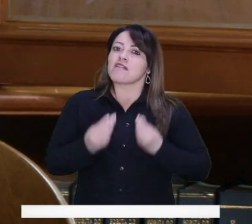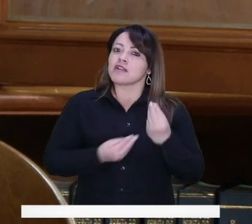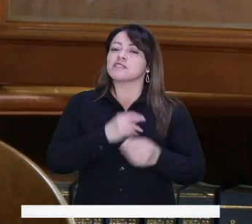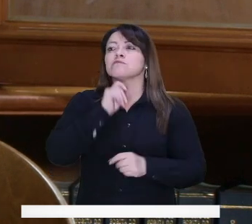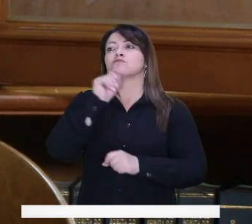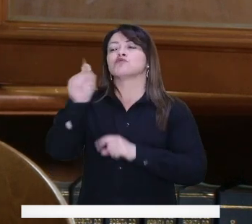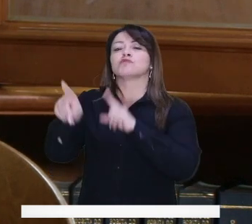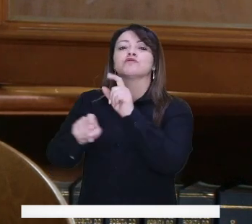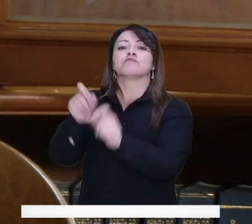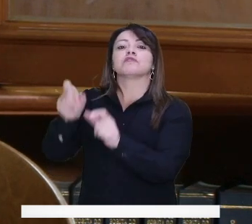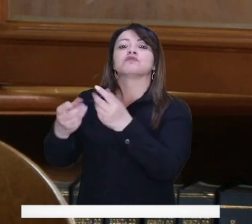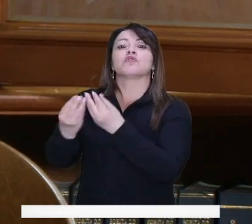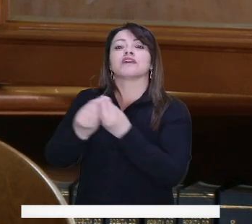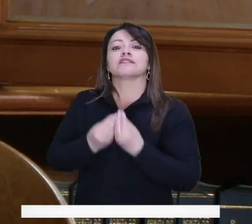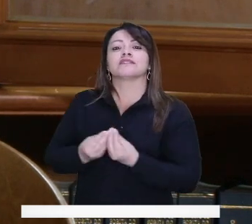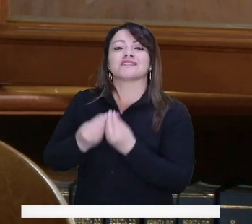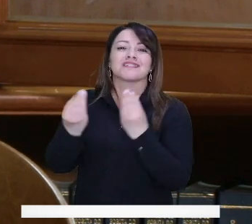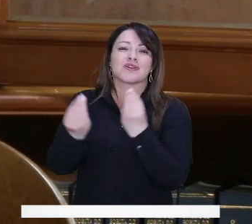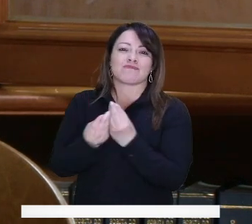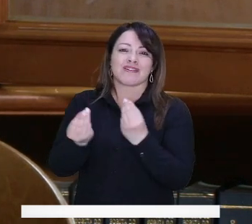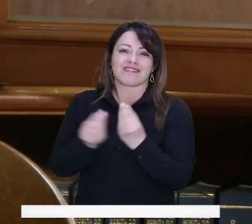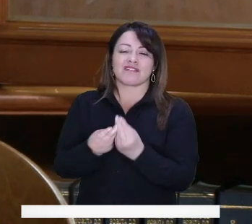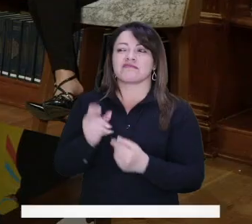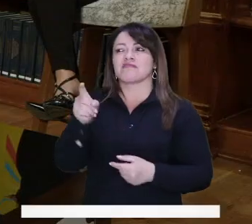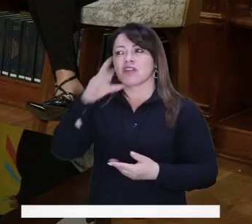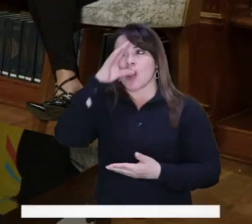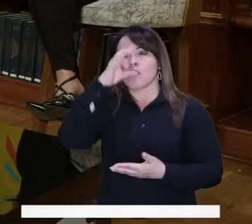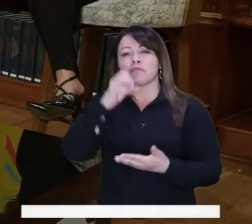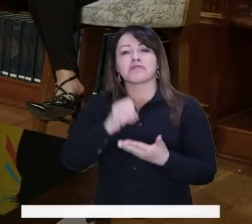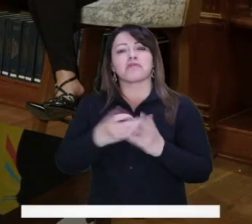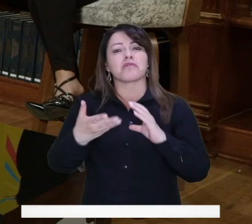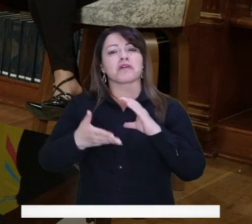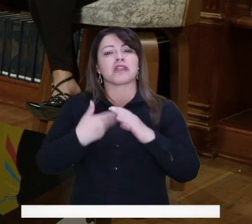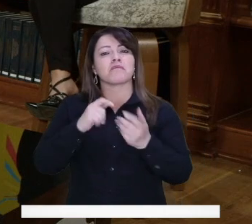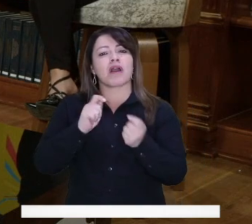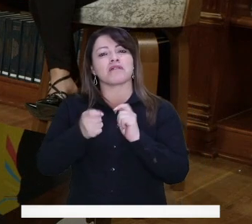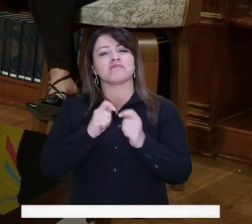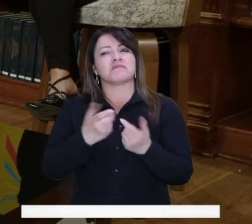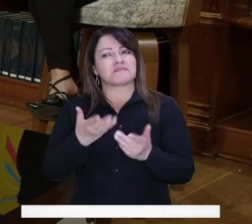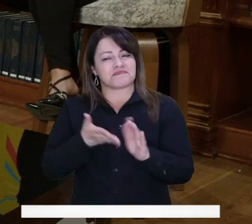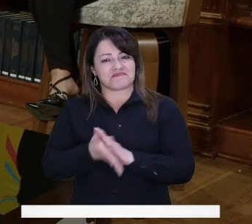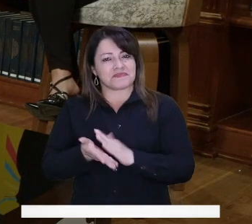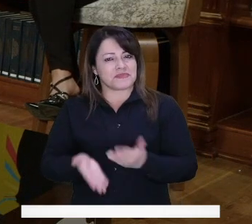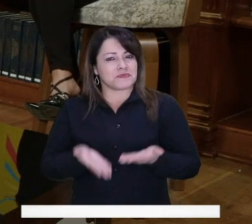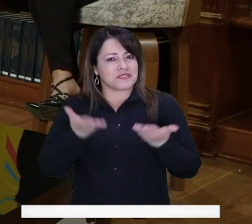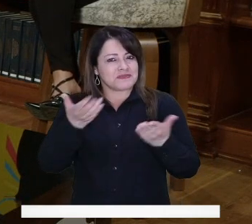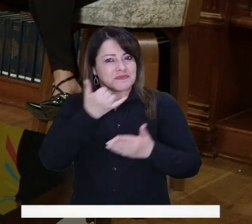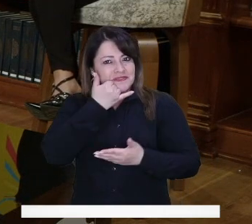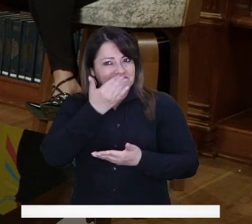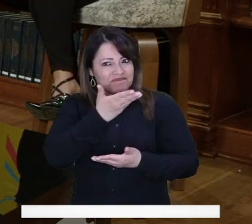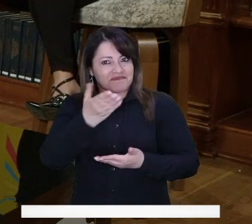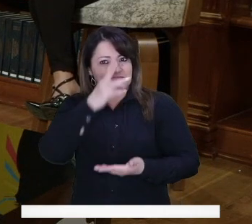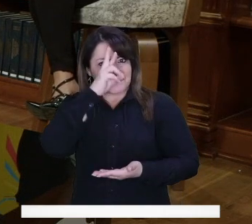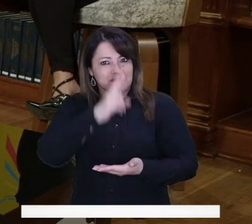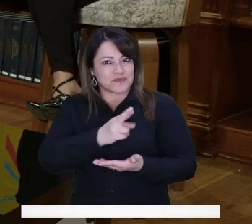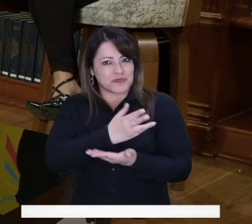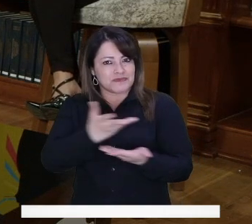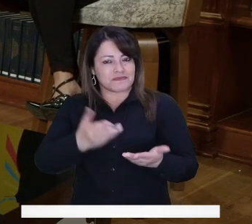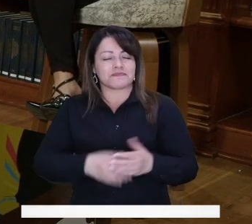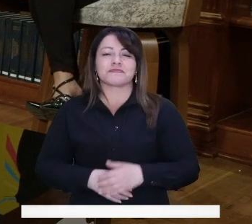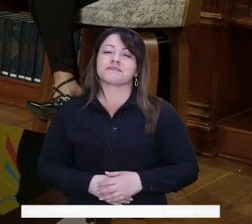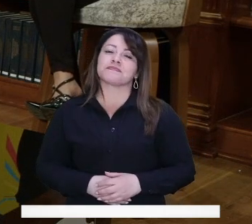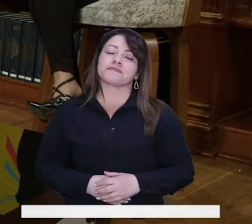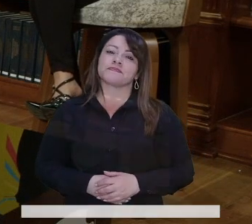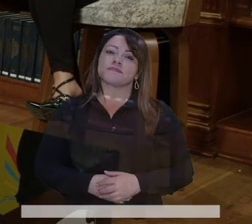también todas estas inquietudes a sus colegas, precisamente a los demás concejales aquí en los pasillos del Cabildo Distrital, así que es momento de nuestra